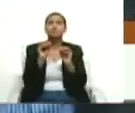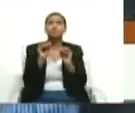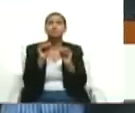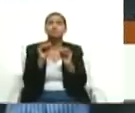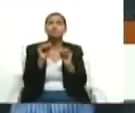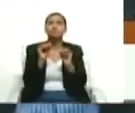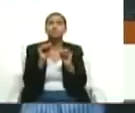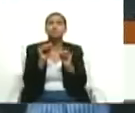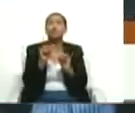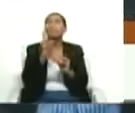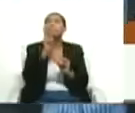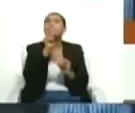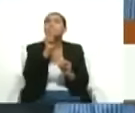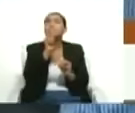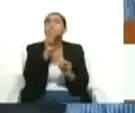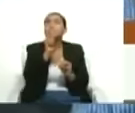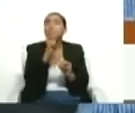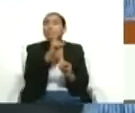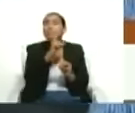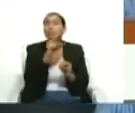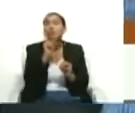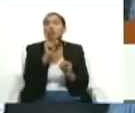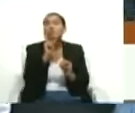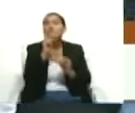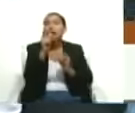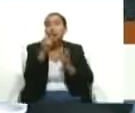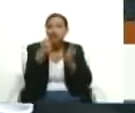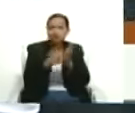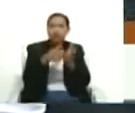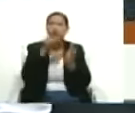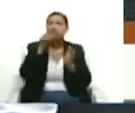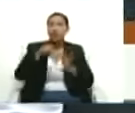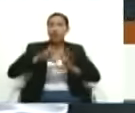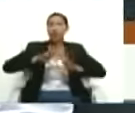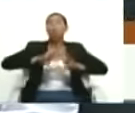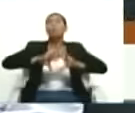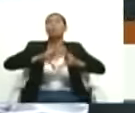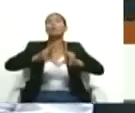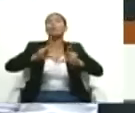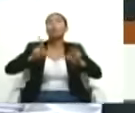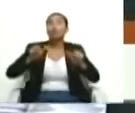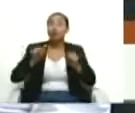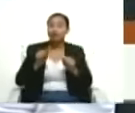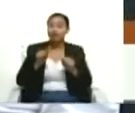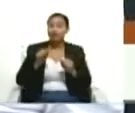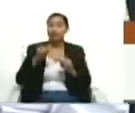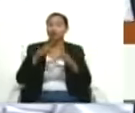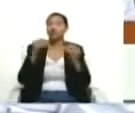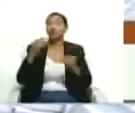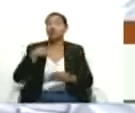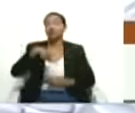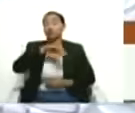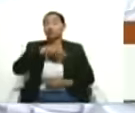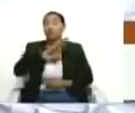situaciones tan bastardas como robarse el patrimonio de todos nosotros, de todas